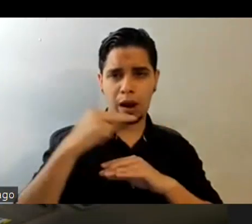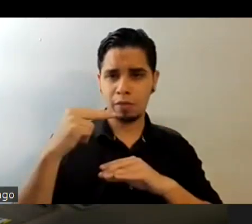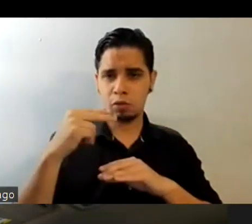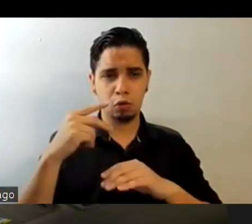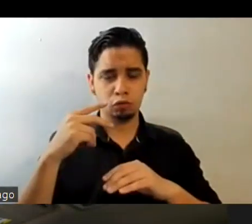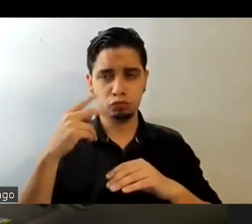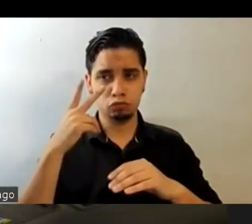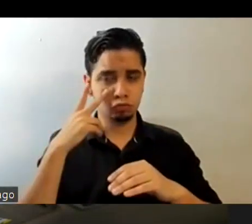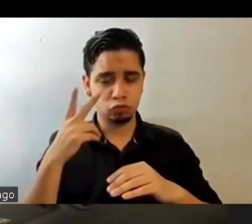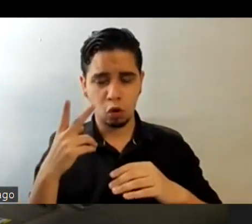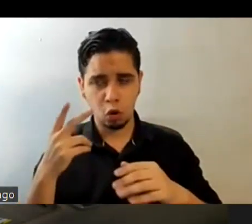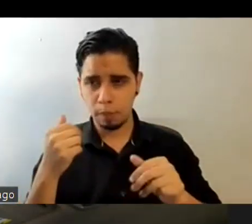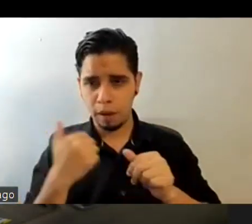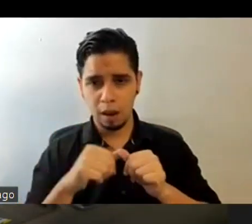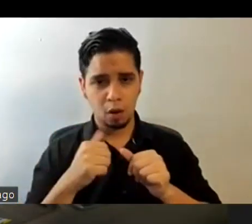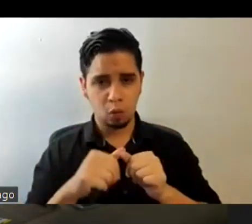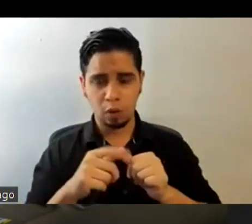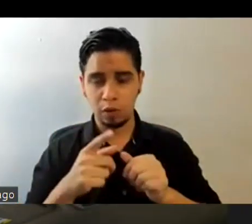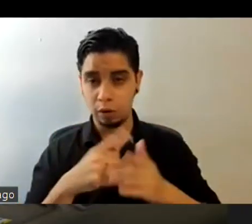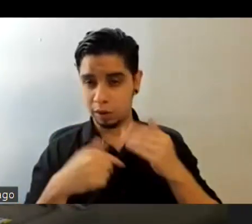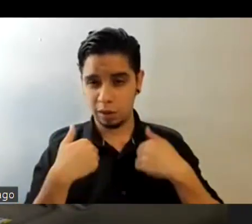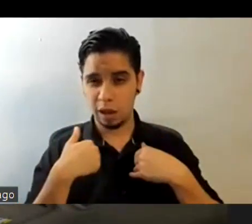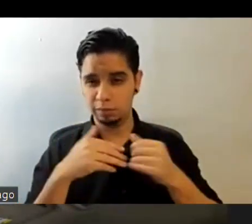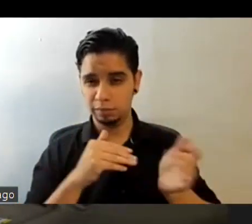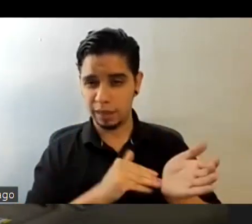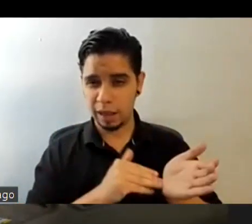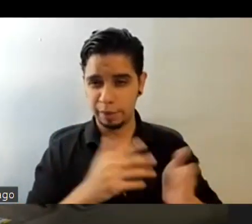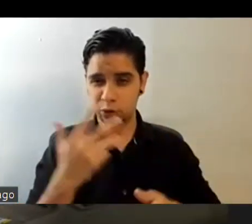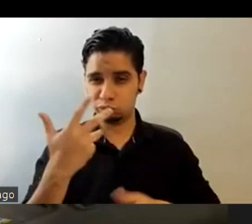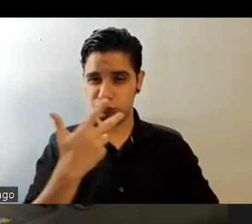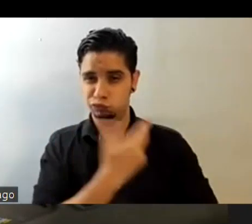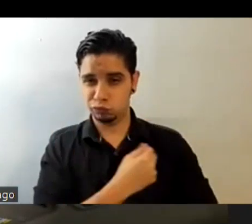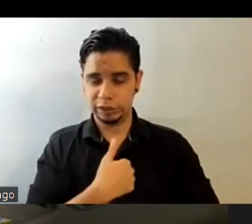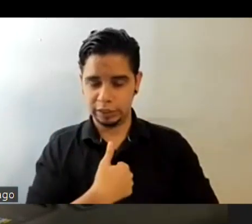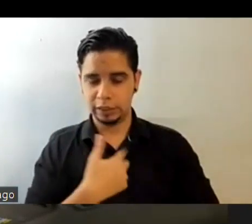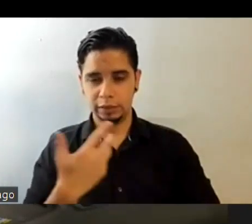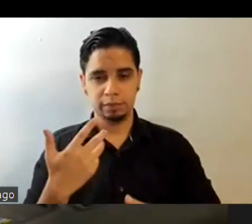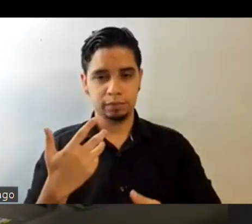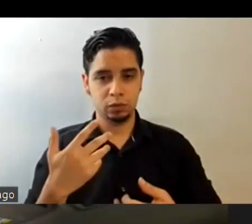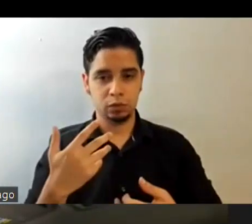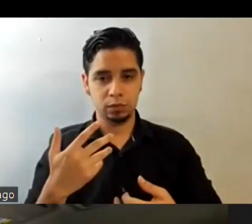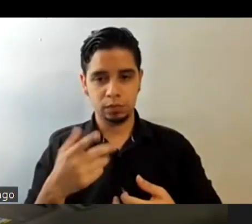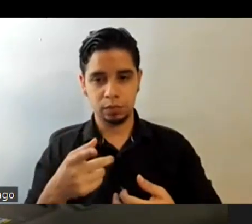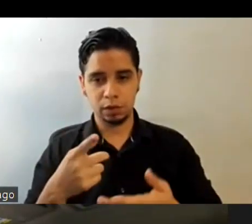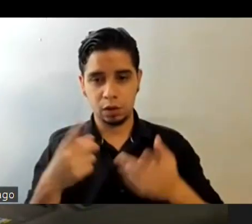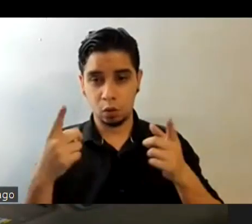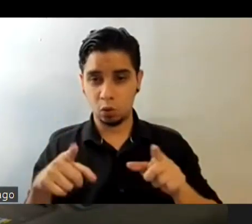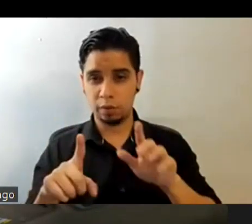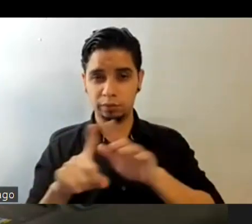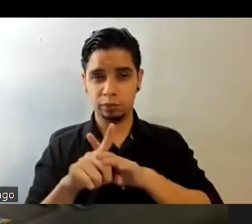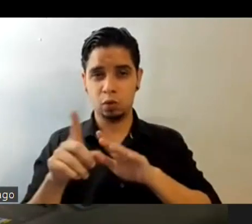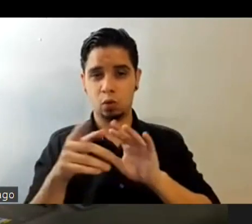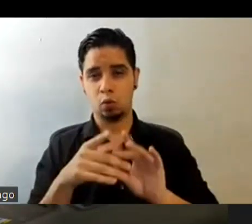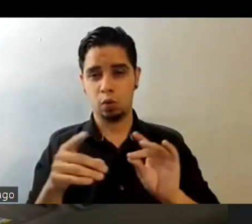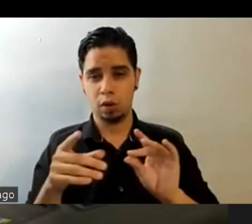estaba bajo los efectos del Neurontin, recuerda, que yo estaba y tuve una visión o algo, y ahí surgió uno de mis cuentos que salió en